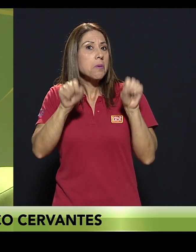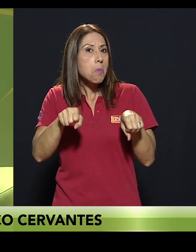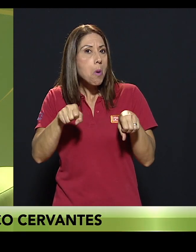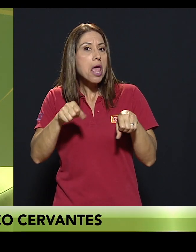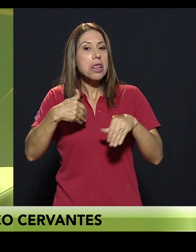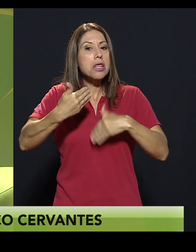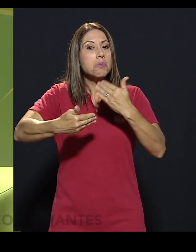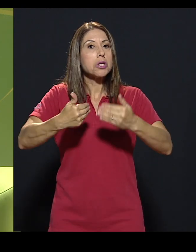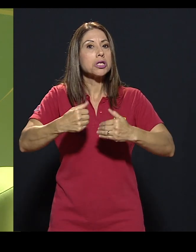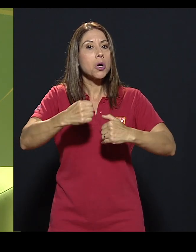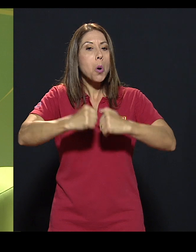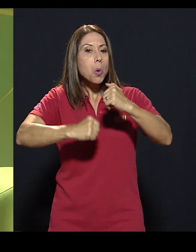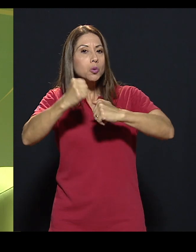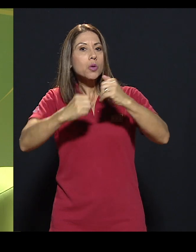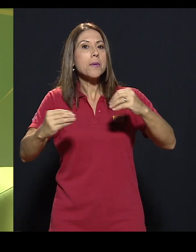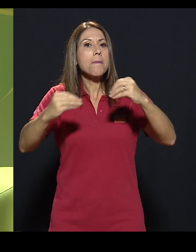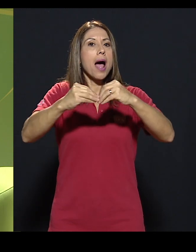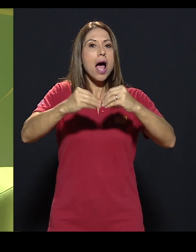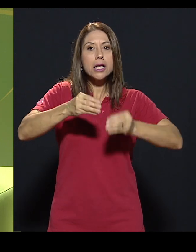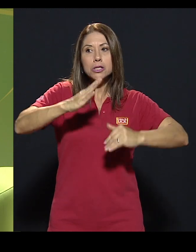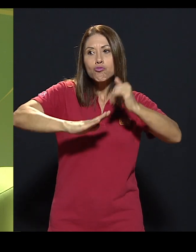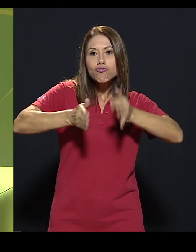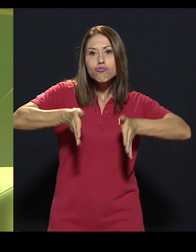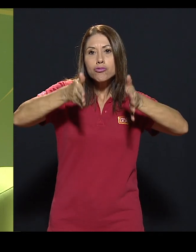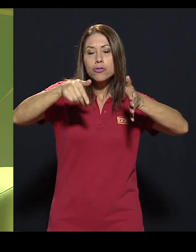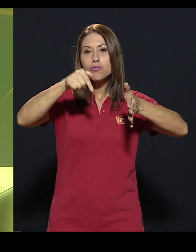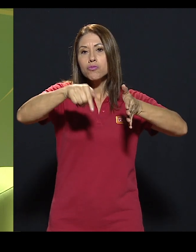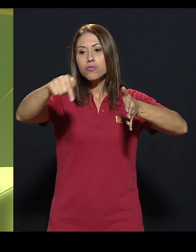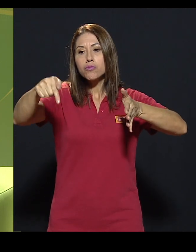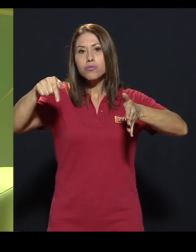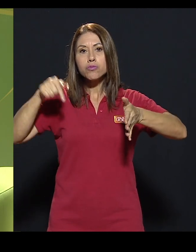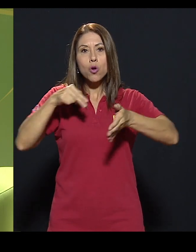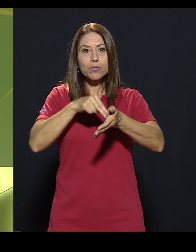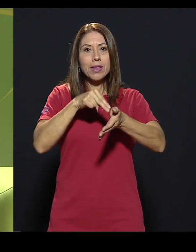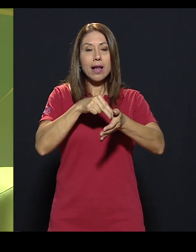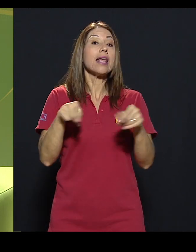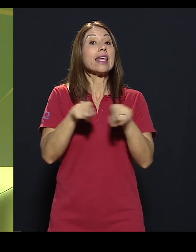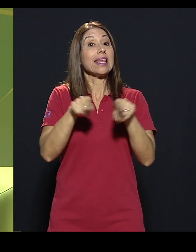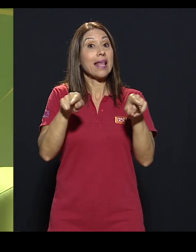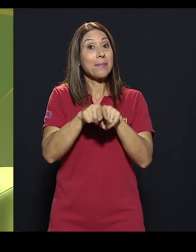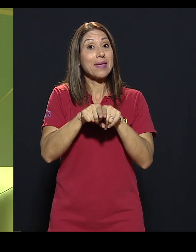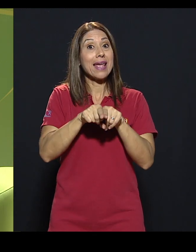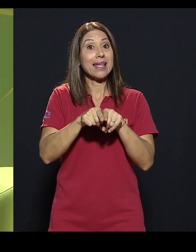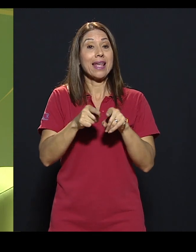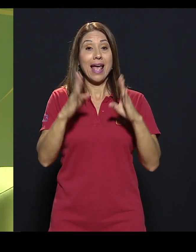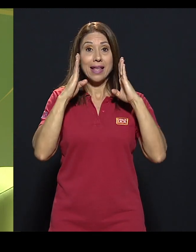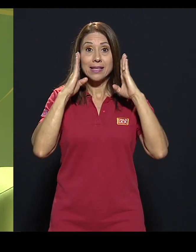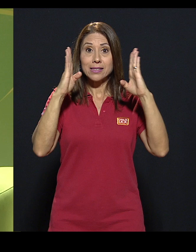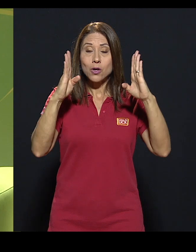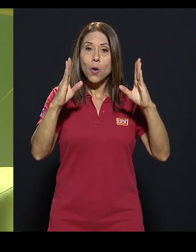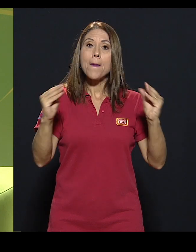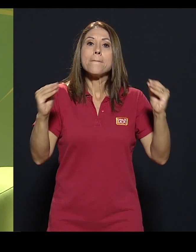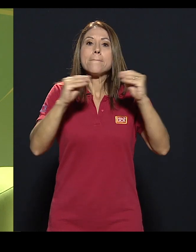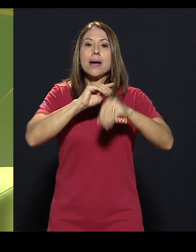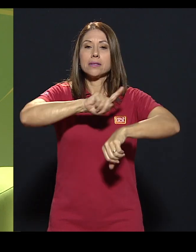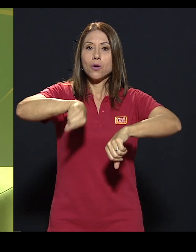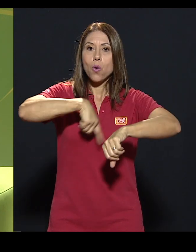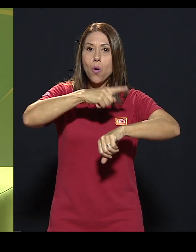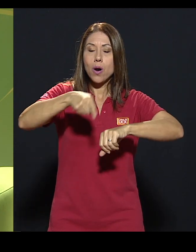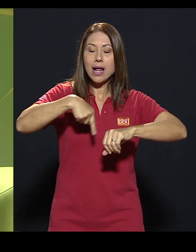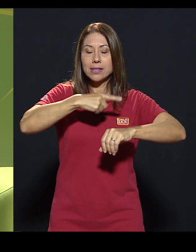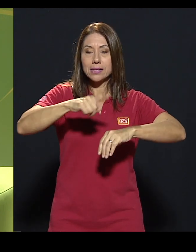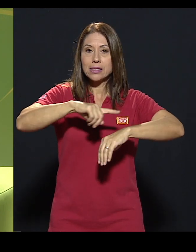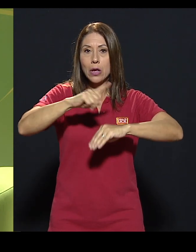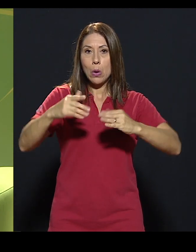del espacio físico del Hospital Blanco Cervantes y cómo también aumentar la cantidad de horas que se brindan servicios y, como usted también